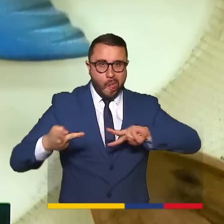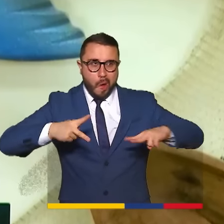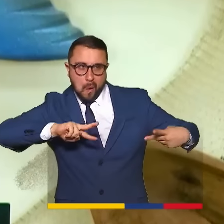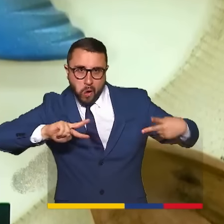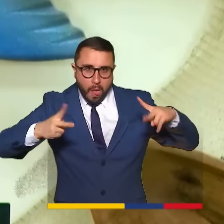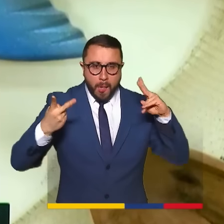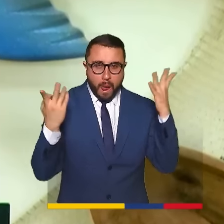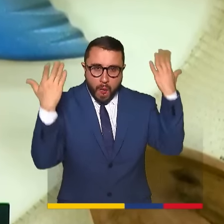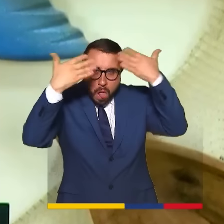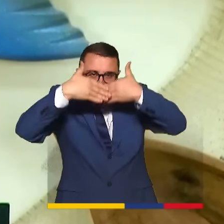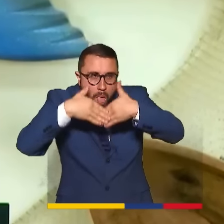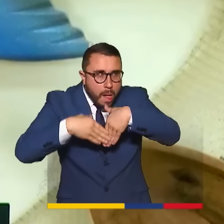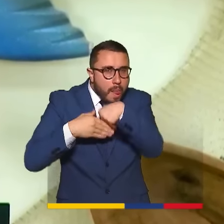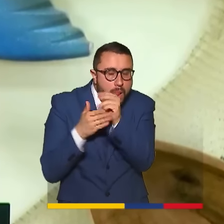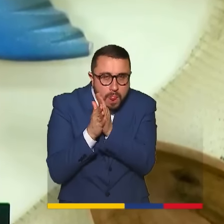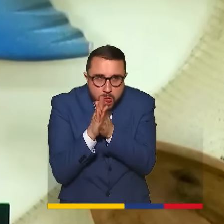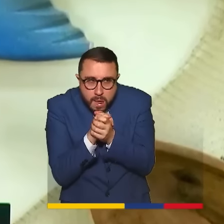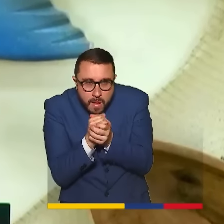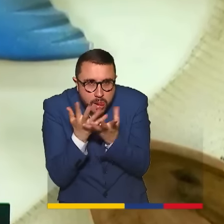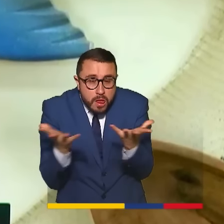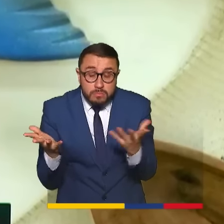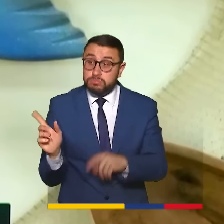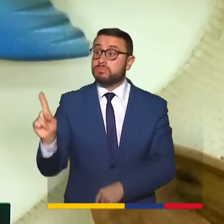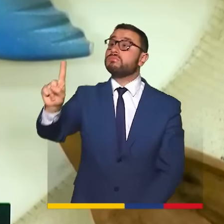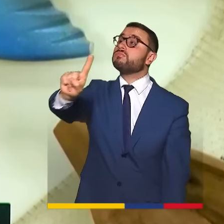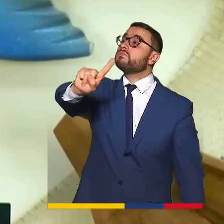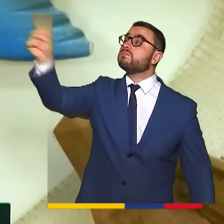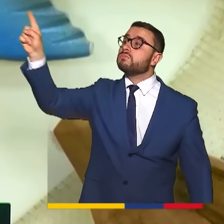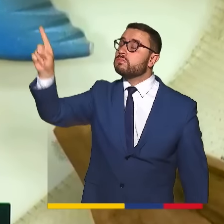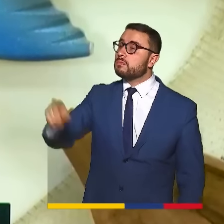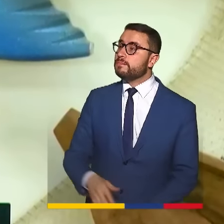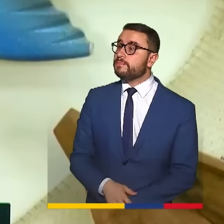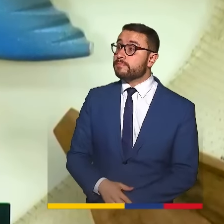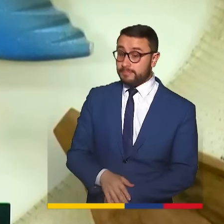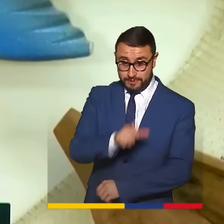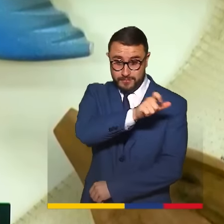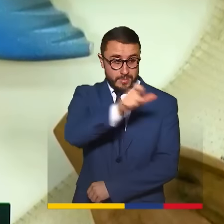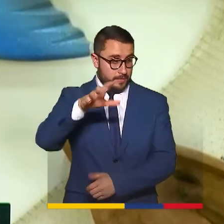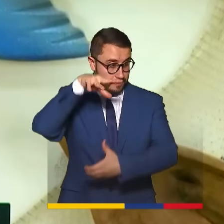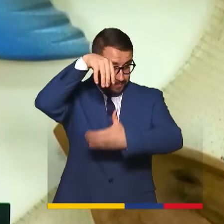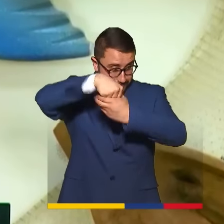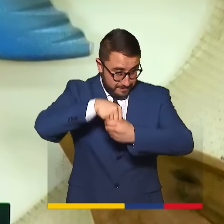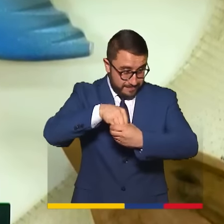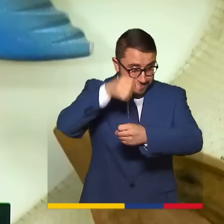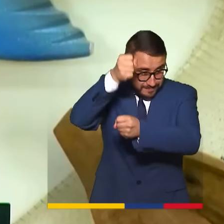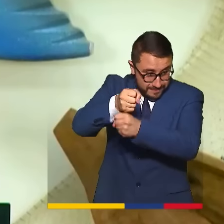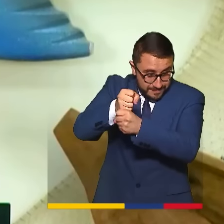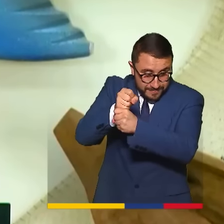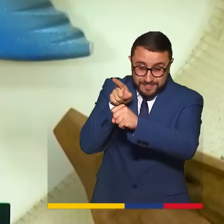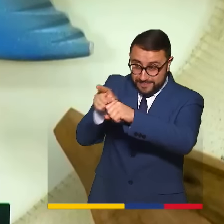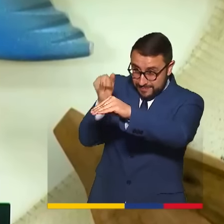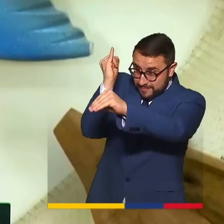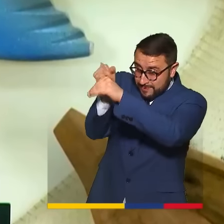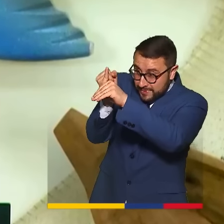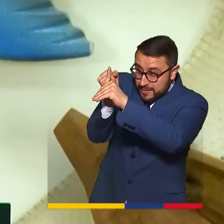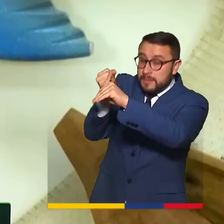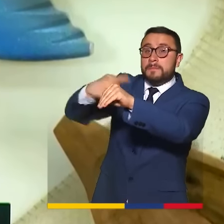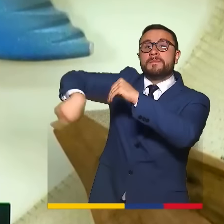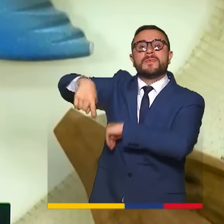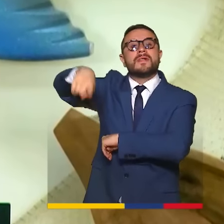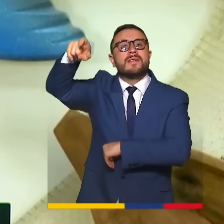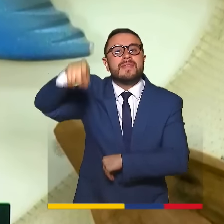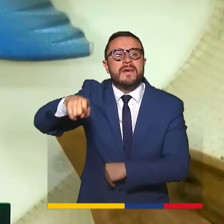transacciones oscuras, que tiene a través de cada uno de sus empleados y empleadas que saber a ciencia